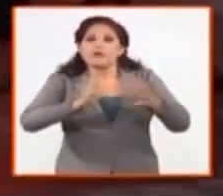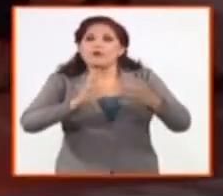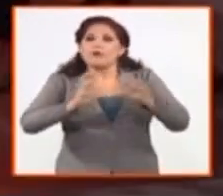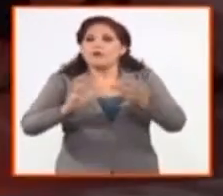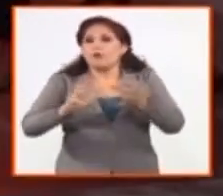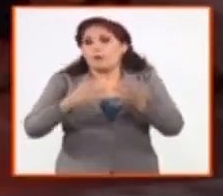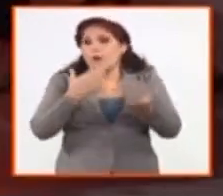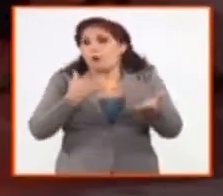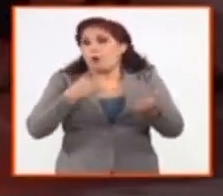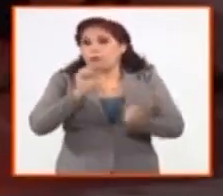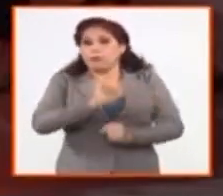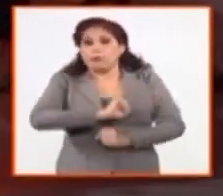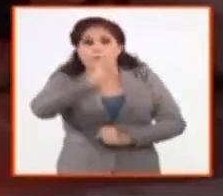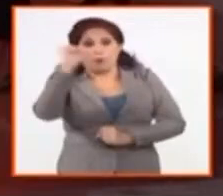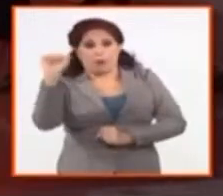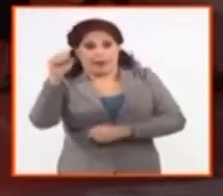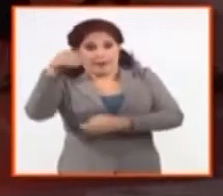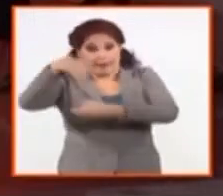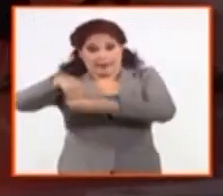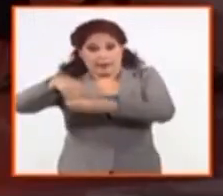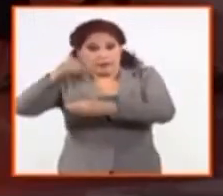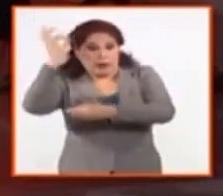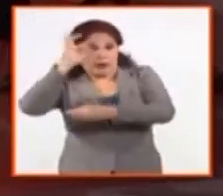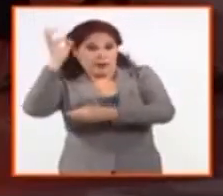cómo lograron,